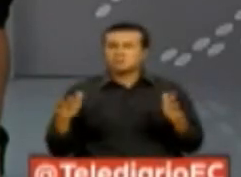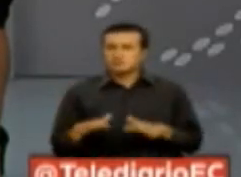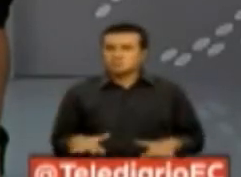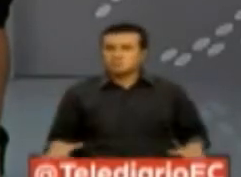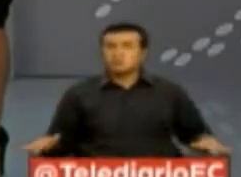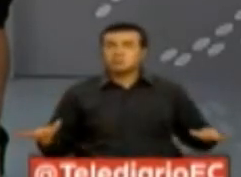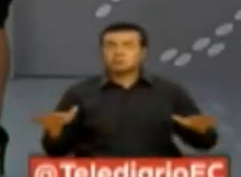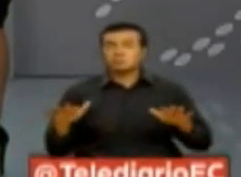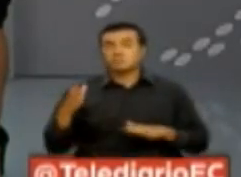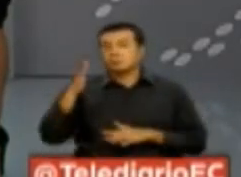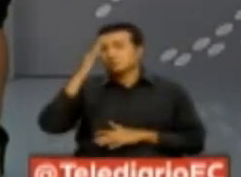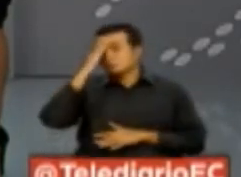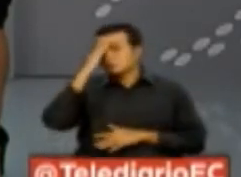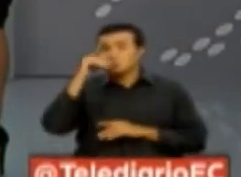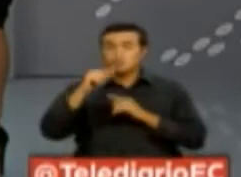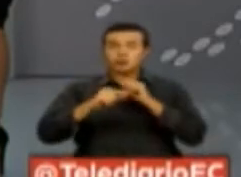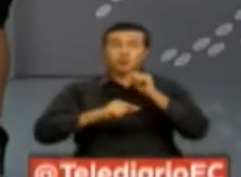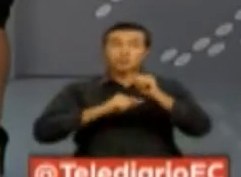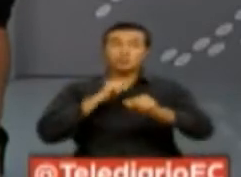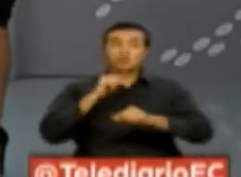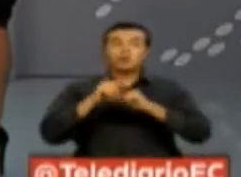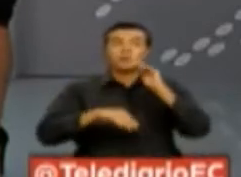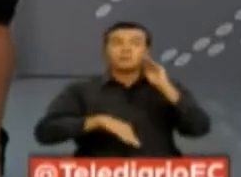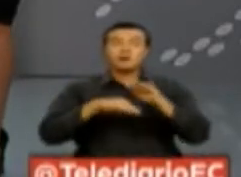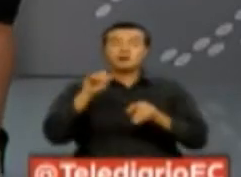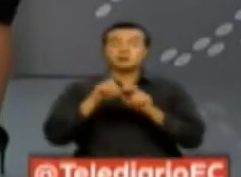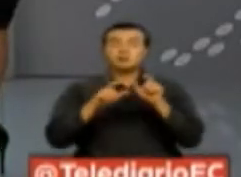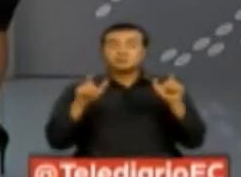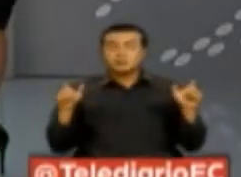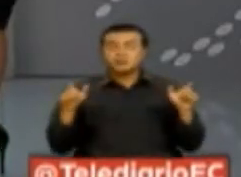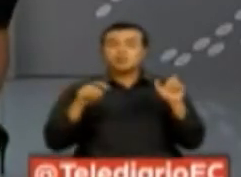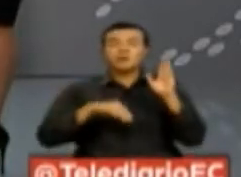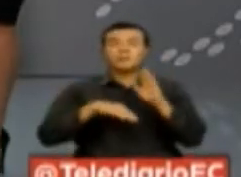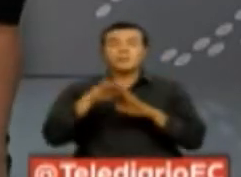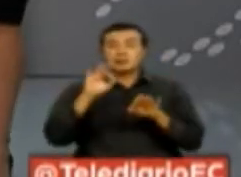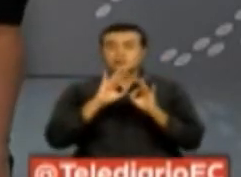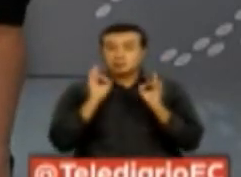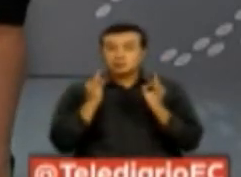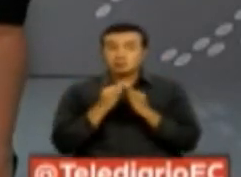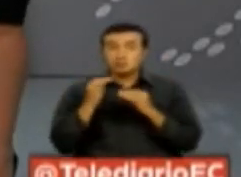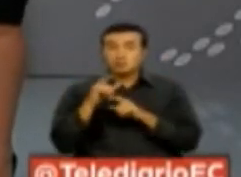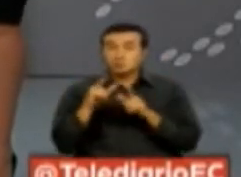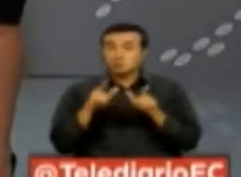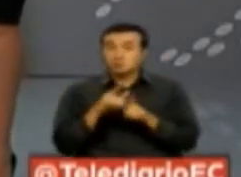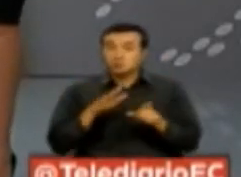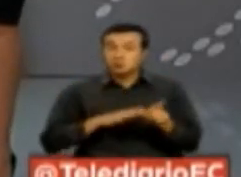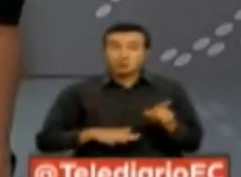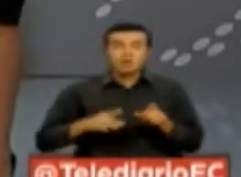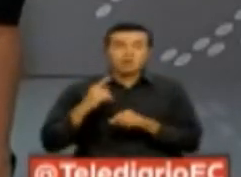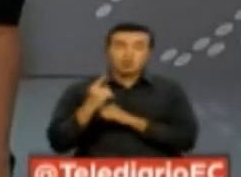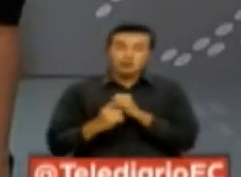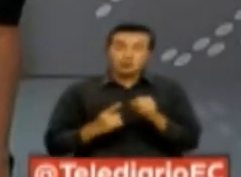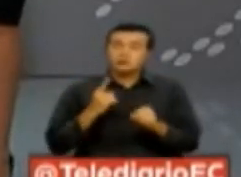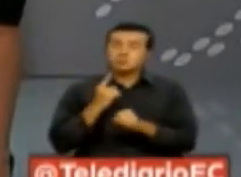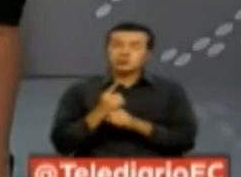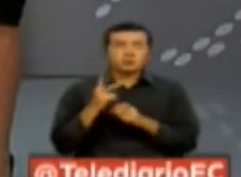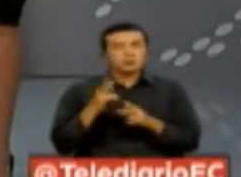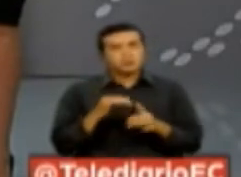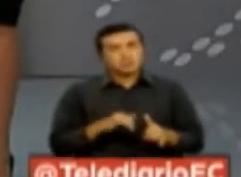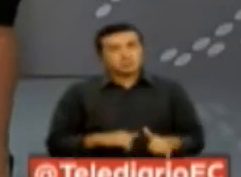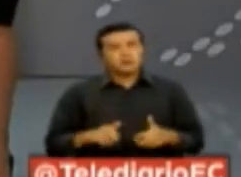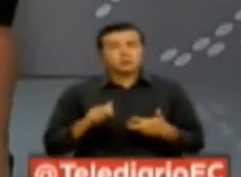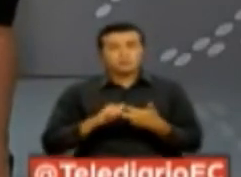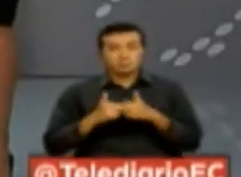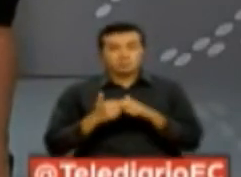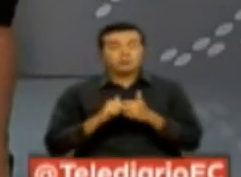este sector que como decía creciendo también después la presencia de más familias en un sector en el que cada año ocurren estas cosas lo cual